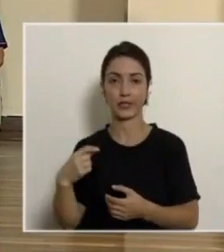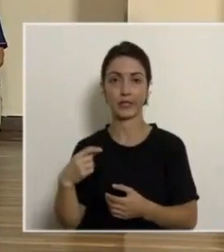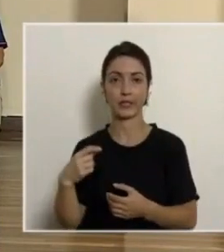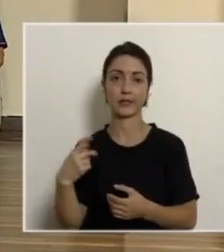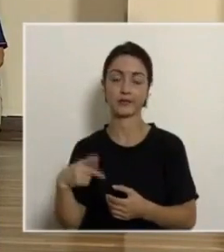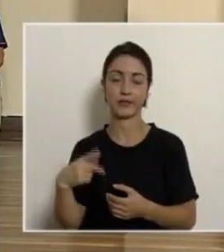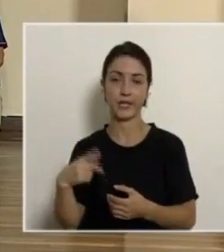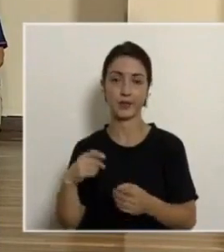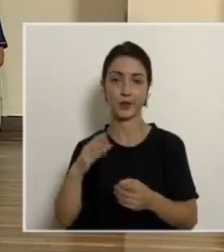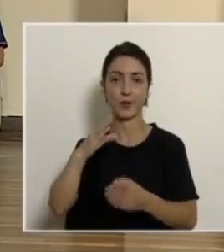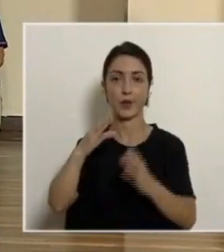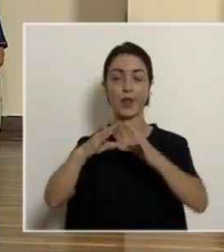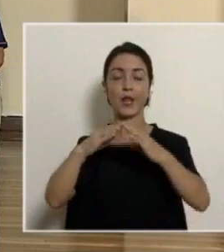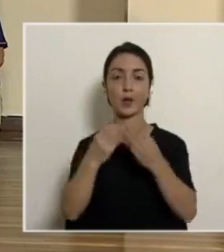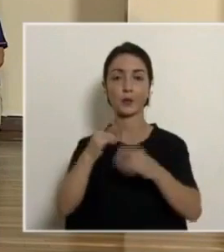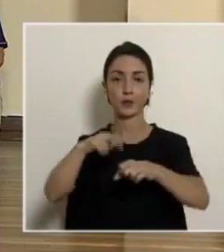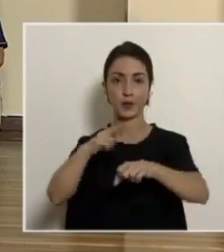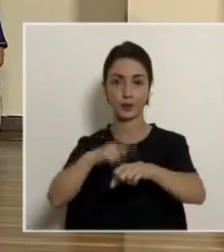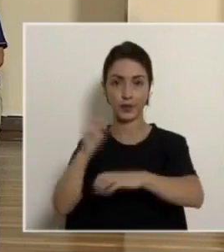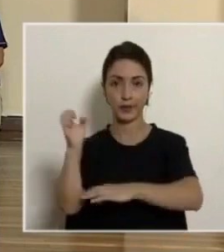Comisión Nacional de Emergencias.